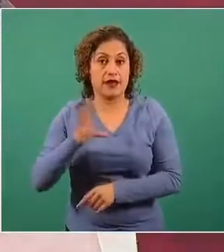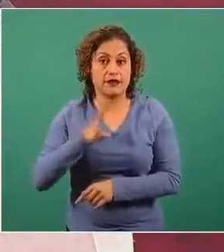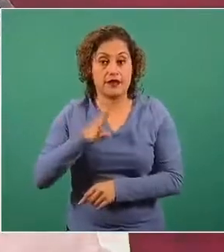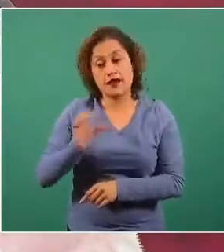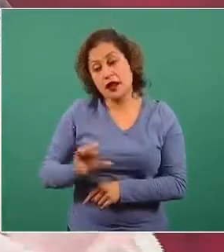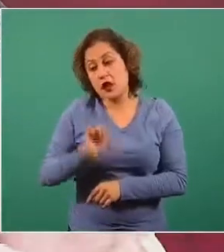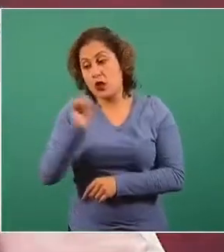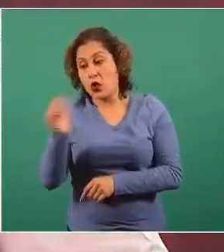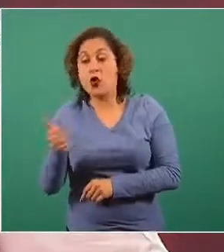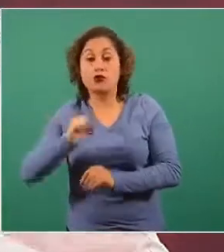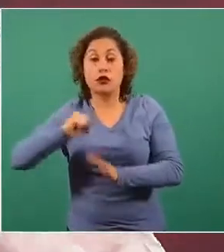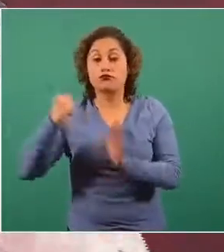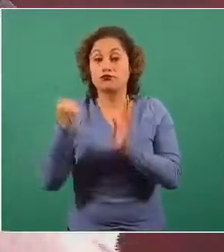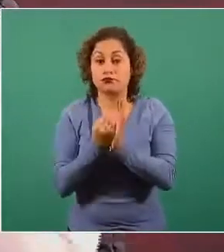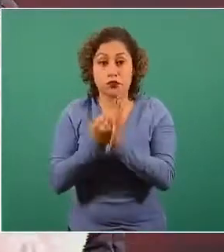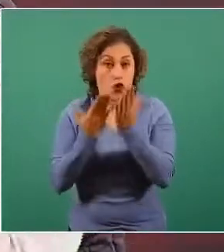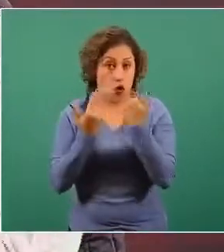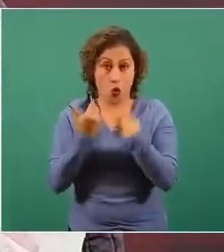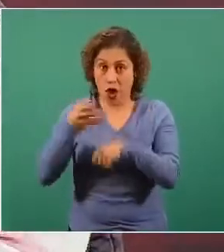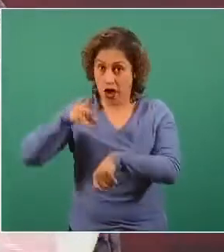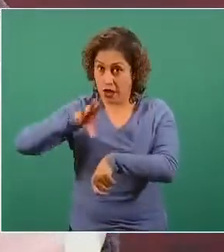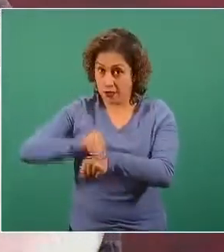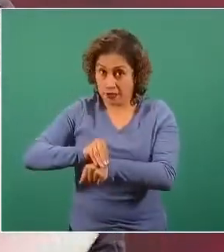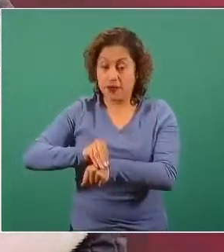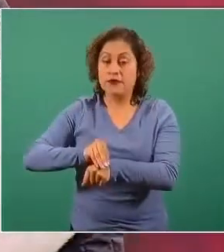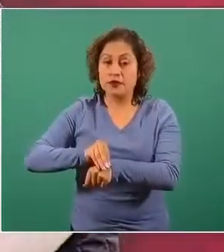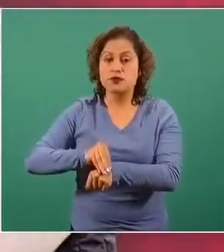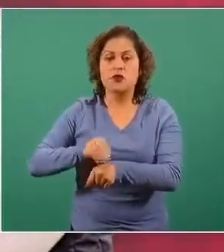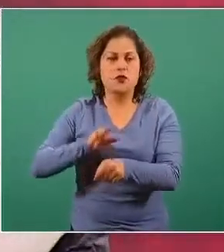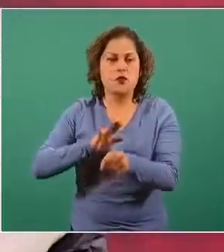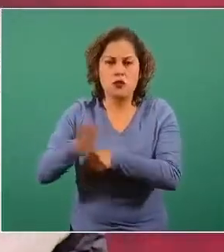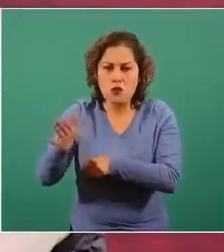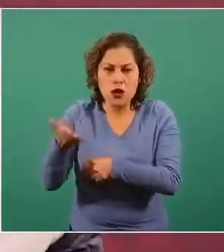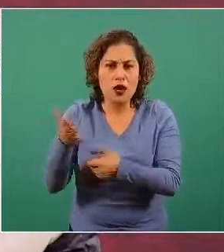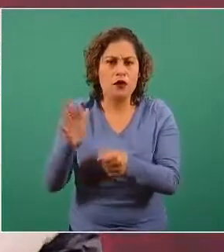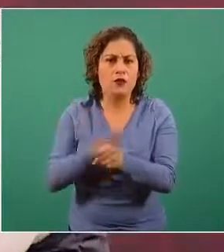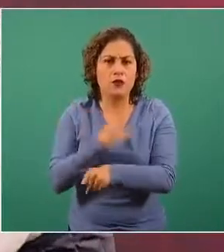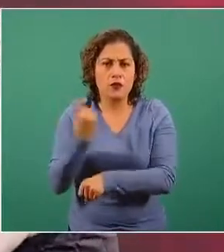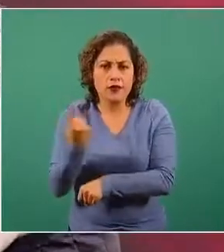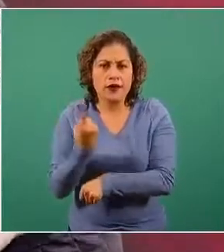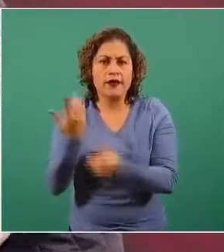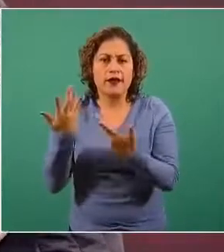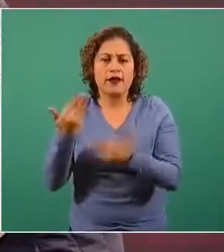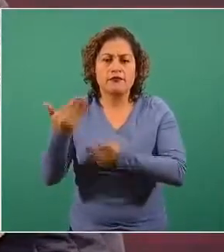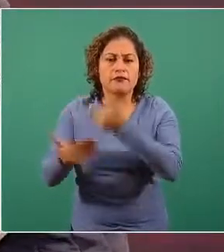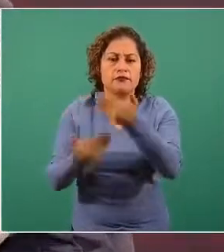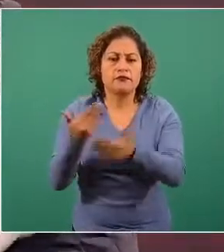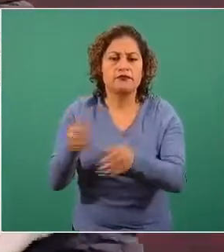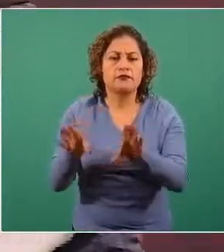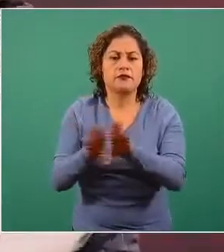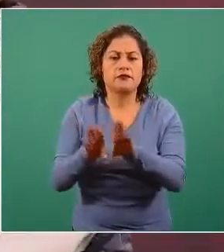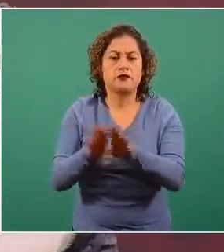es su estatus, si ya solicitaron autorización, etcétera, o si tienen